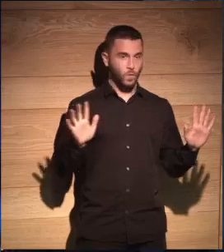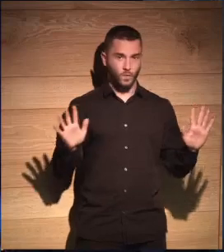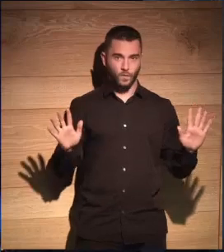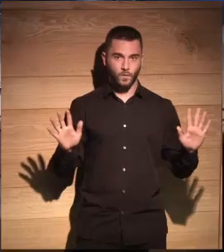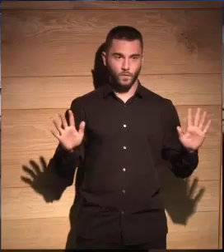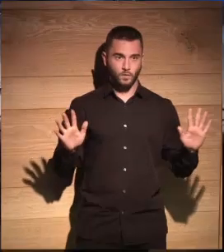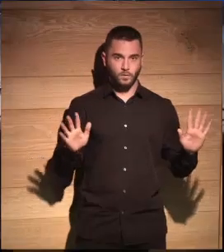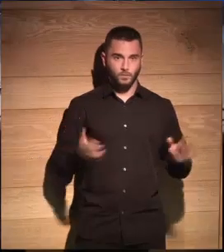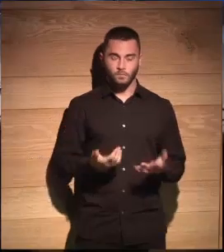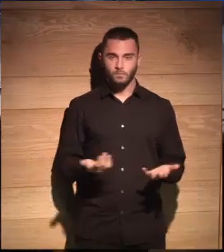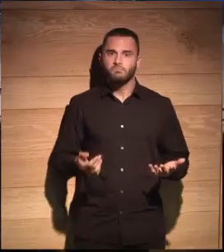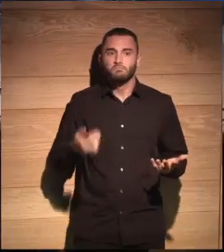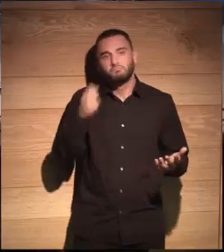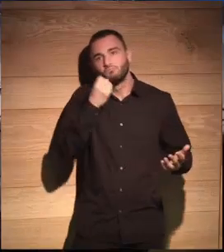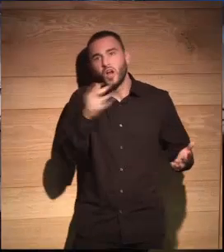Bueno, lo de vértigo... Porque,